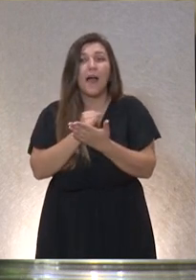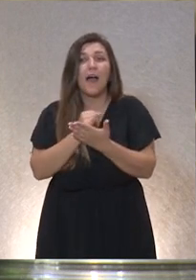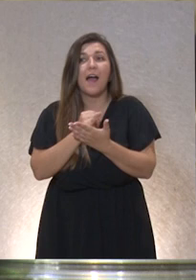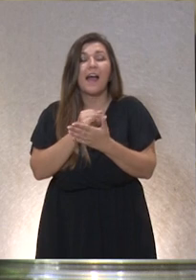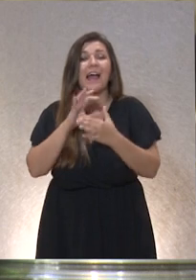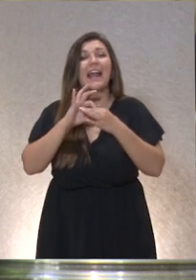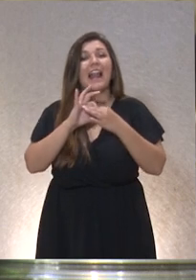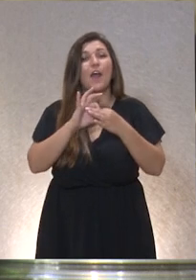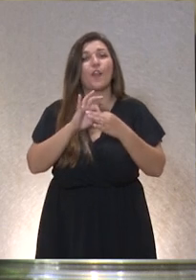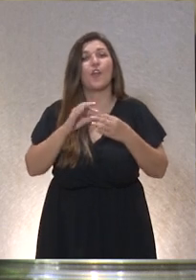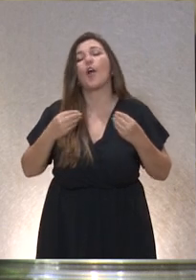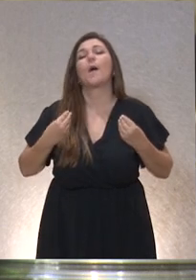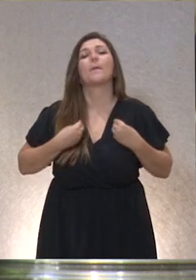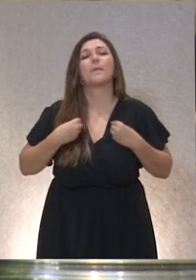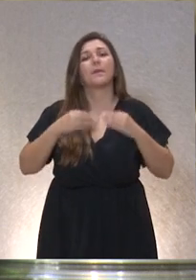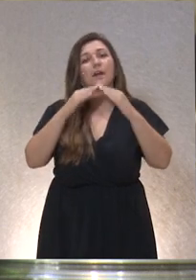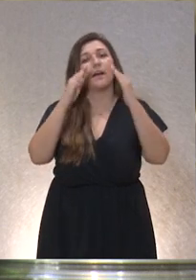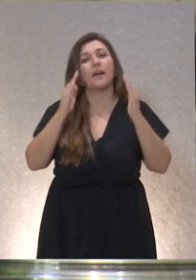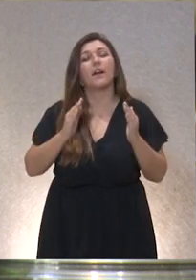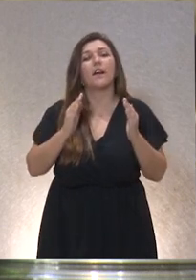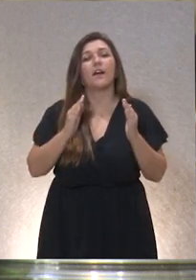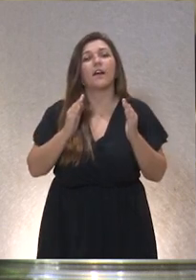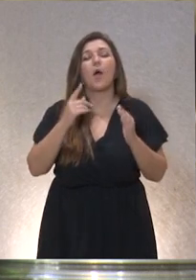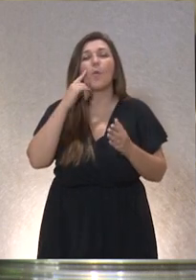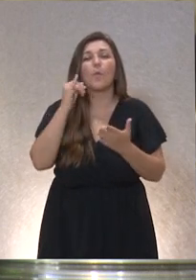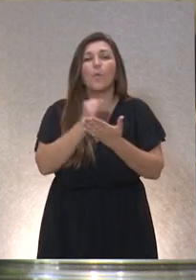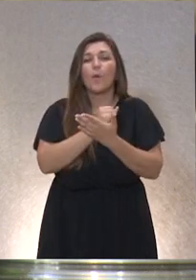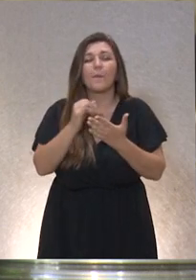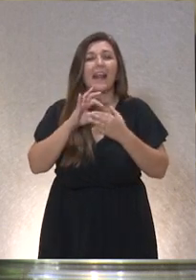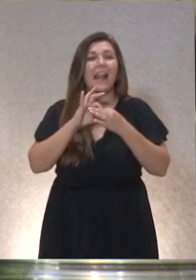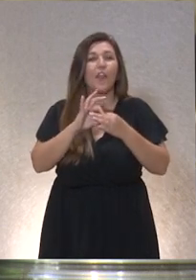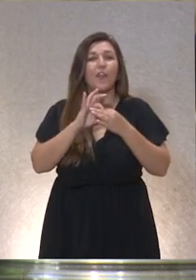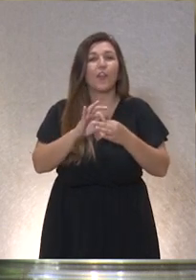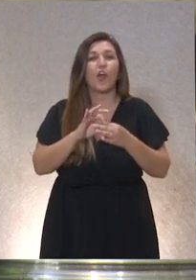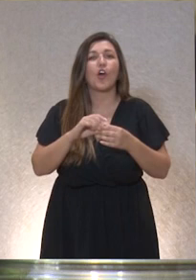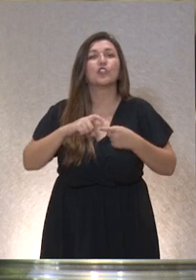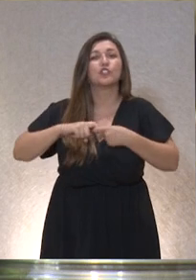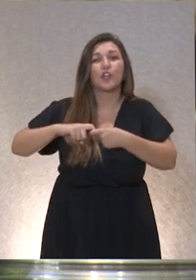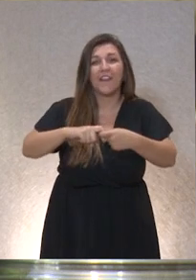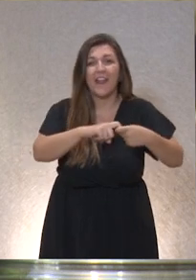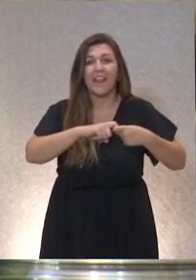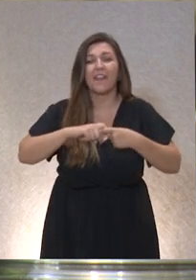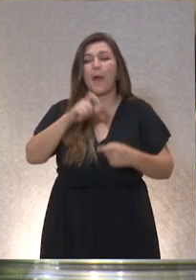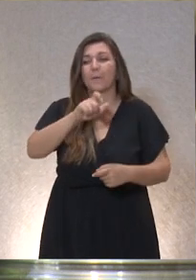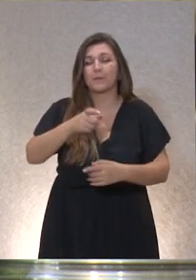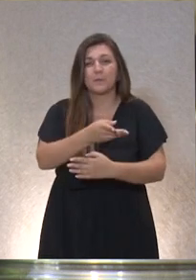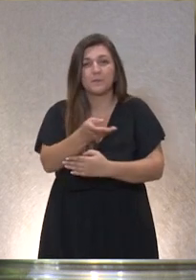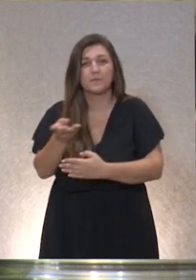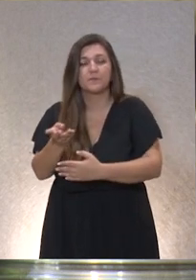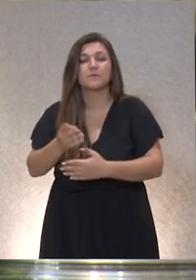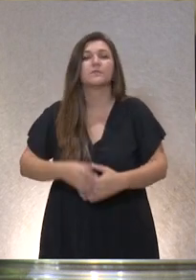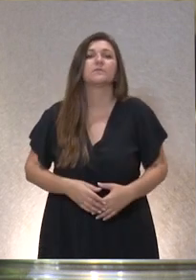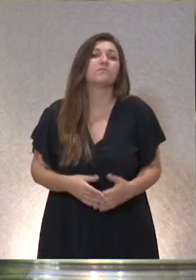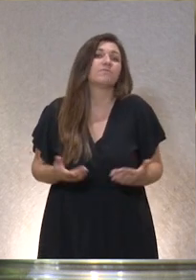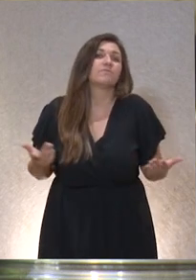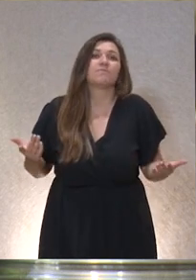relaciones de convivencia puso a prueba las relaciones de solidaridad con los demás eh